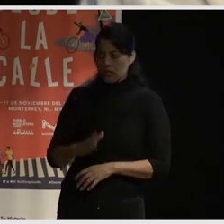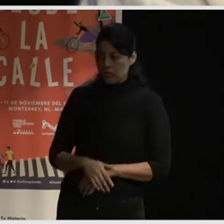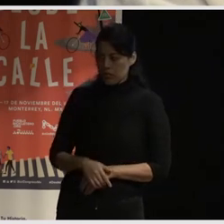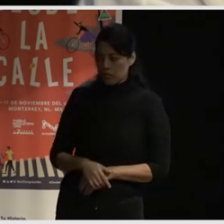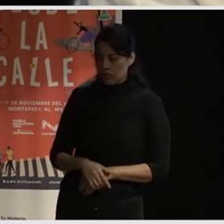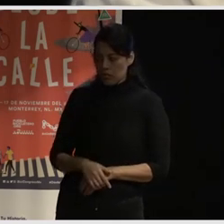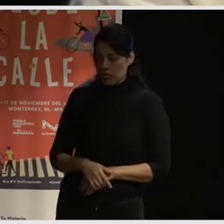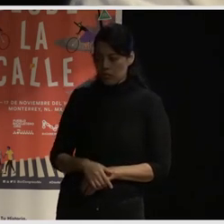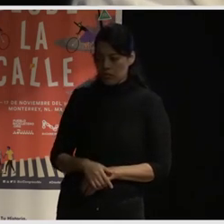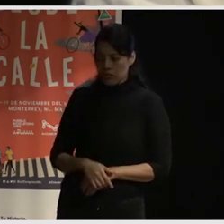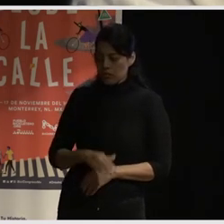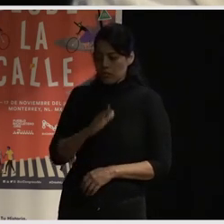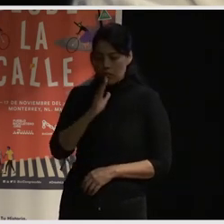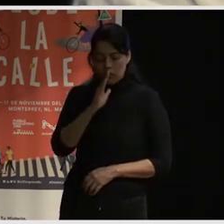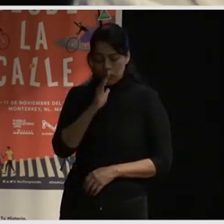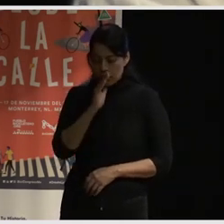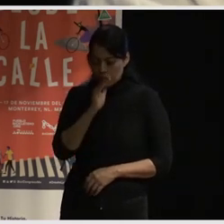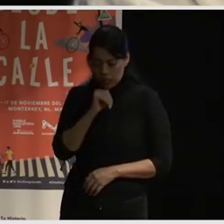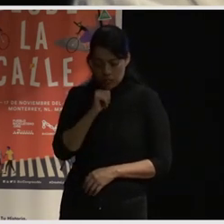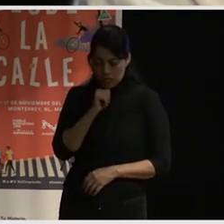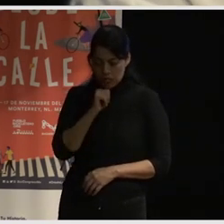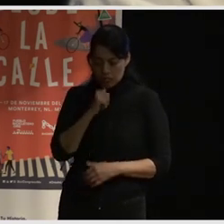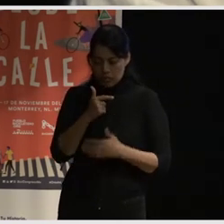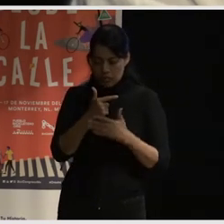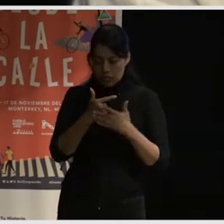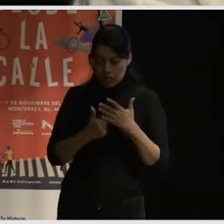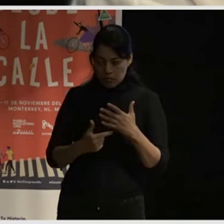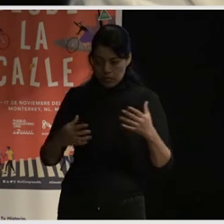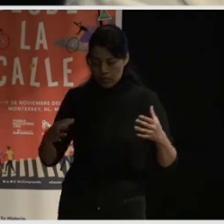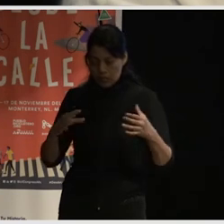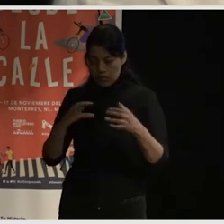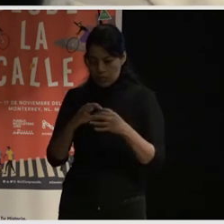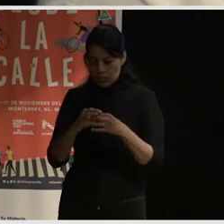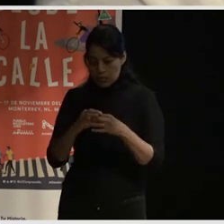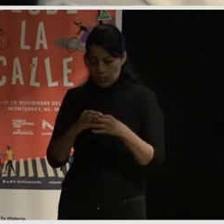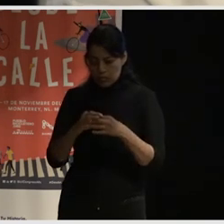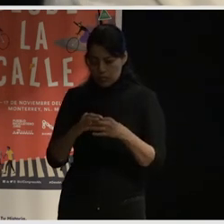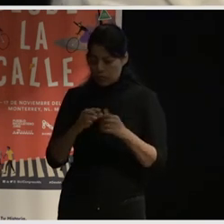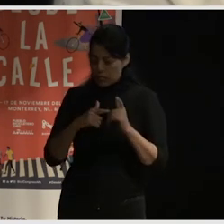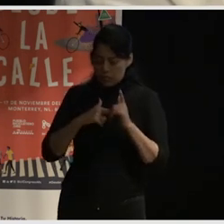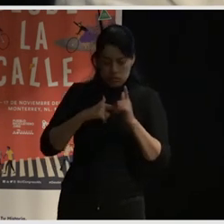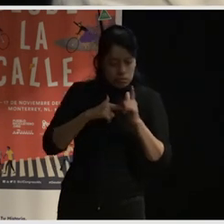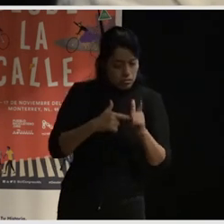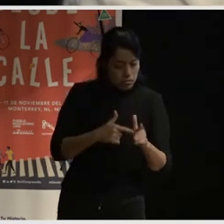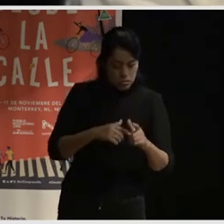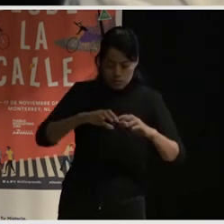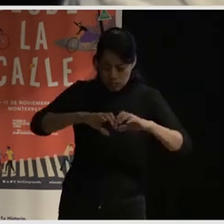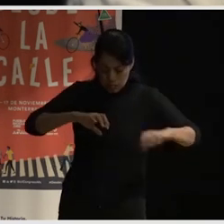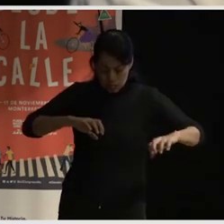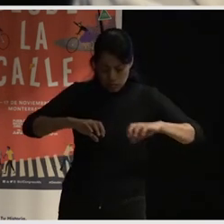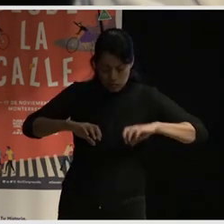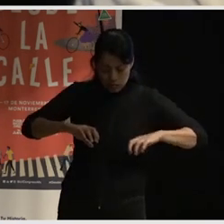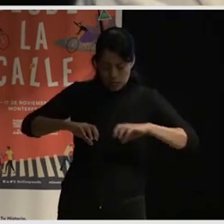no pudo no pudo tener un índice compuesto sino sigue siendo otra vez segregado por